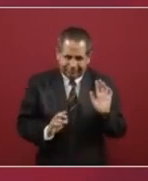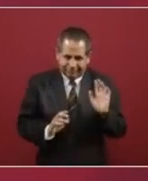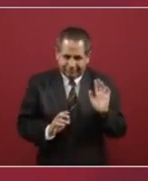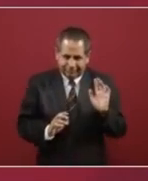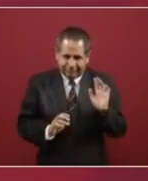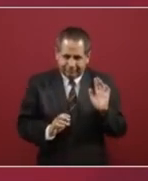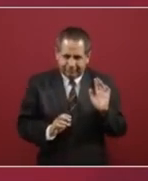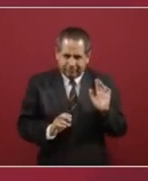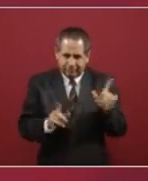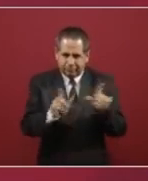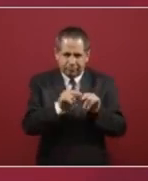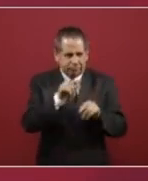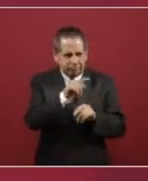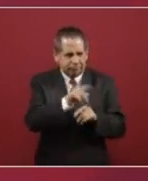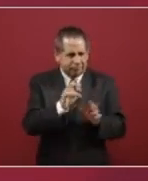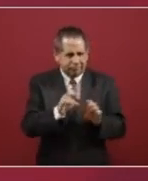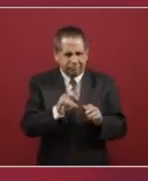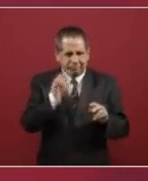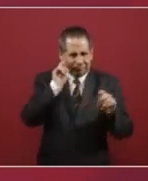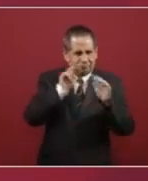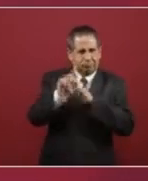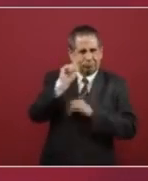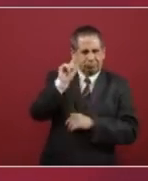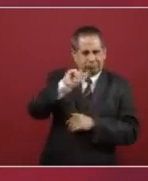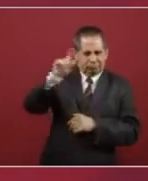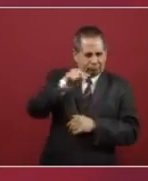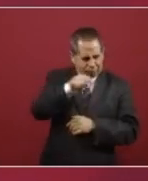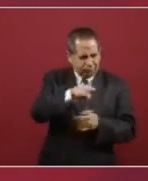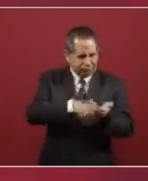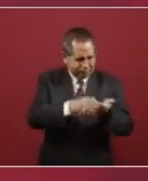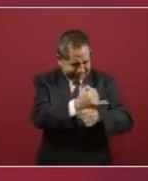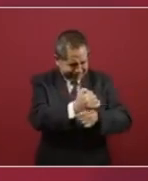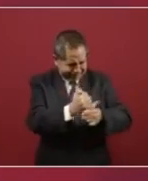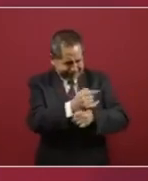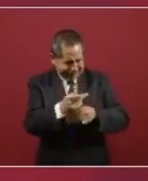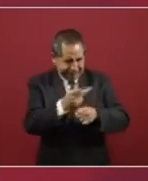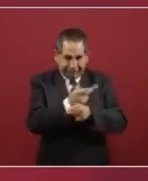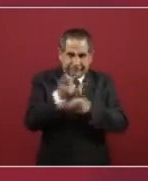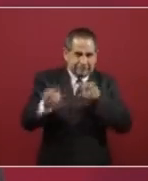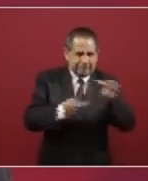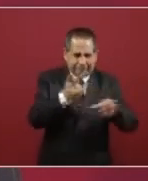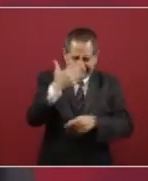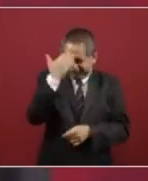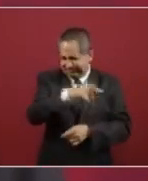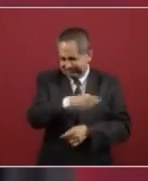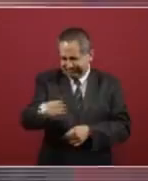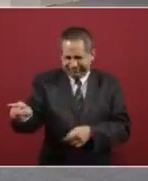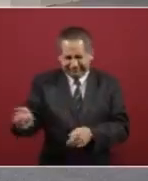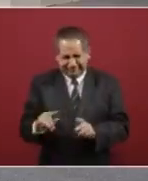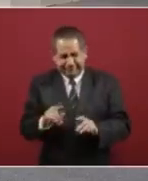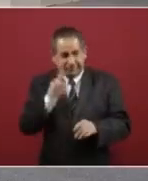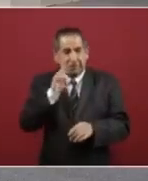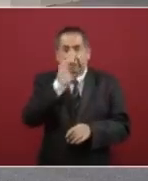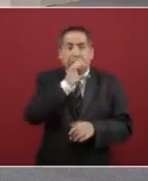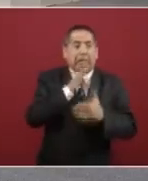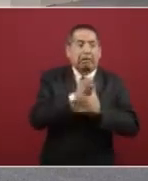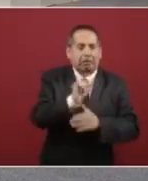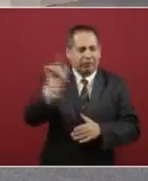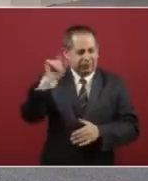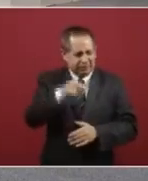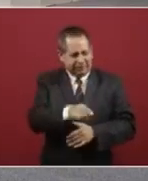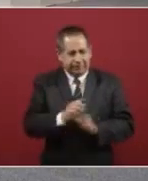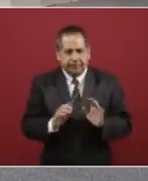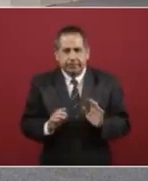son mirones profesionales, ustedes investigan todo, saben todo. O sea, yo